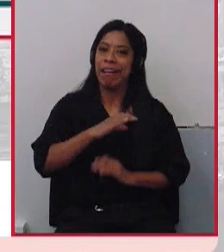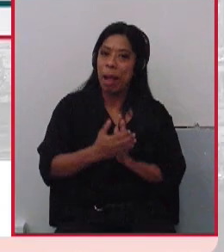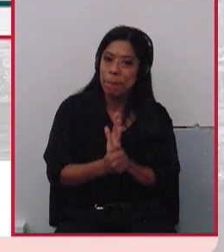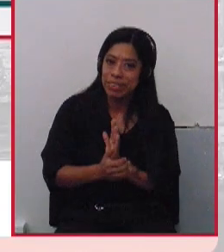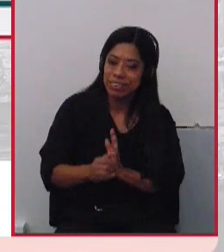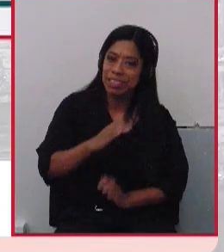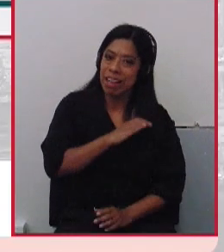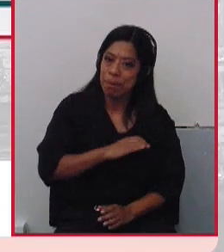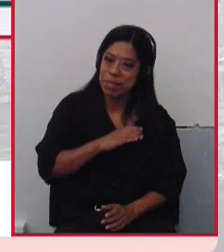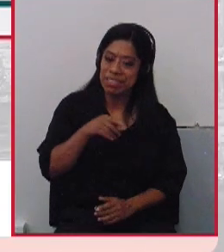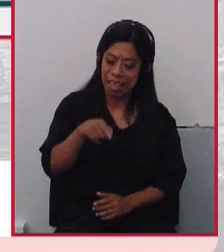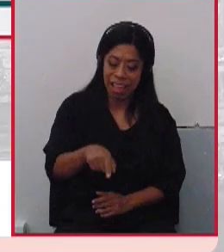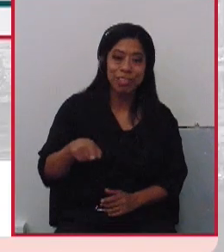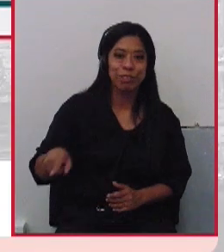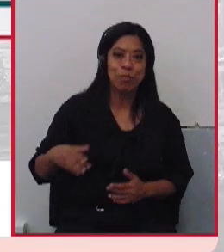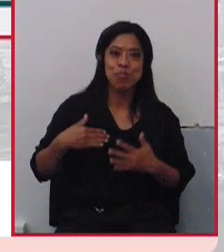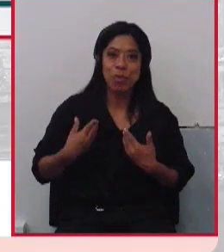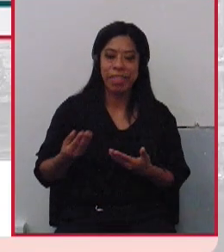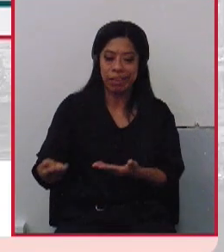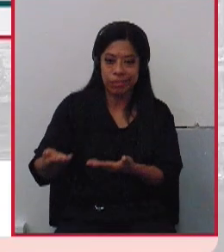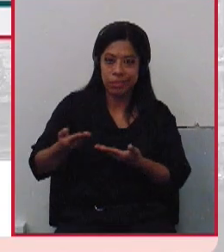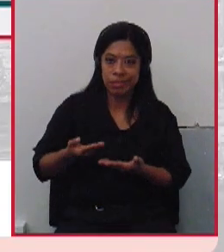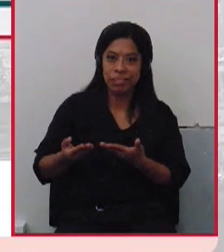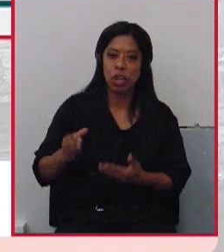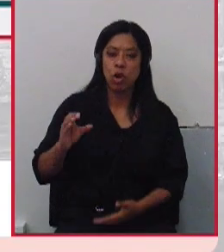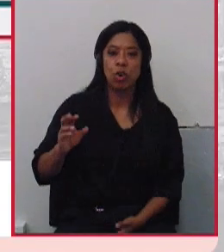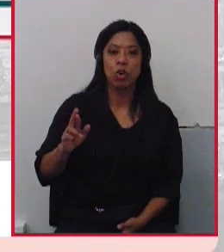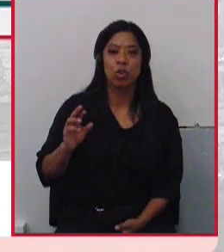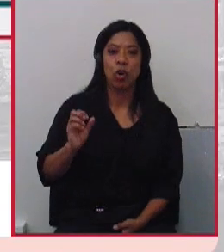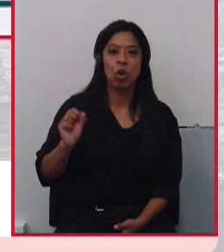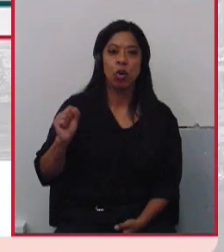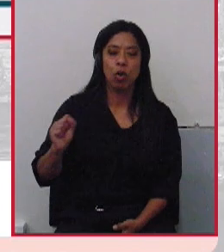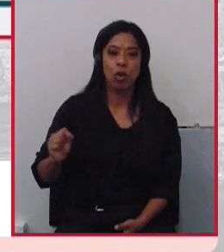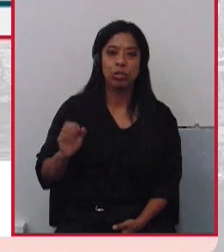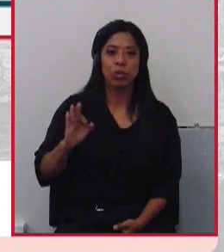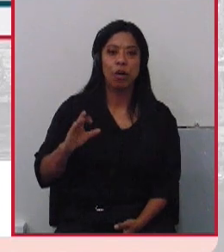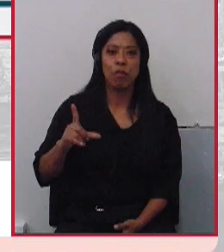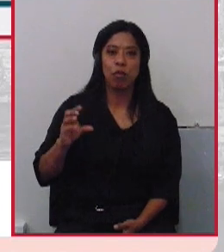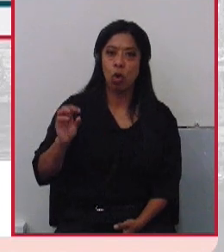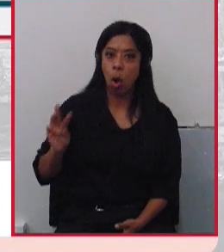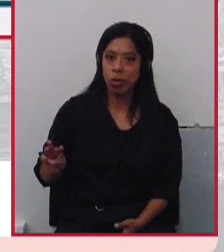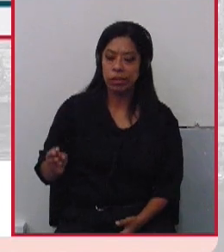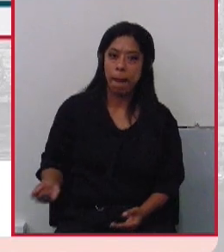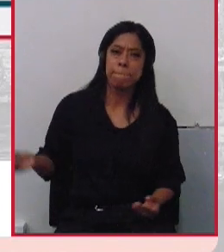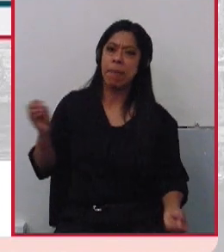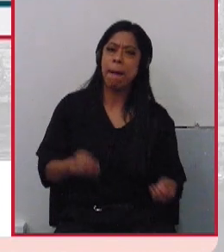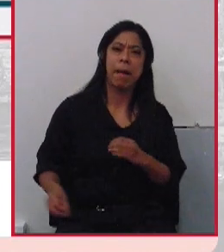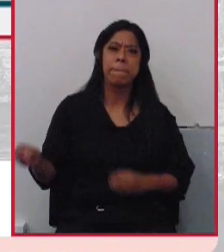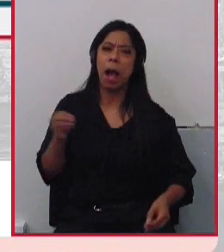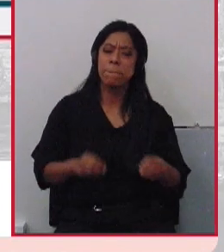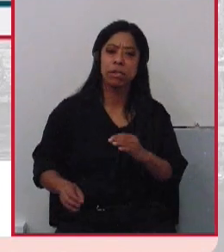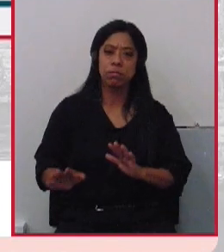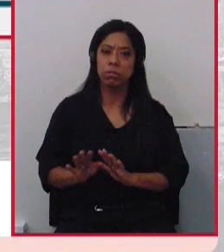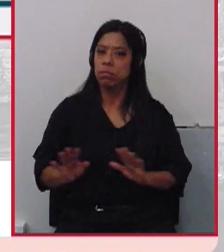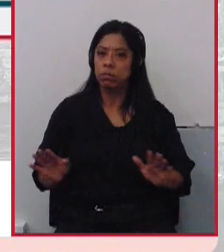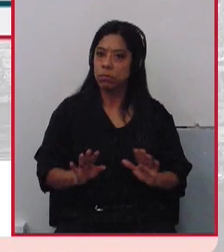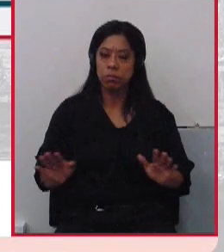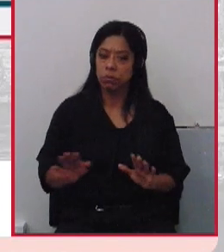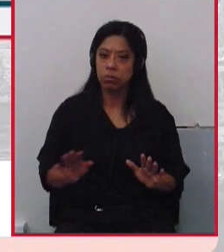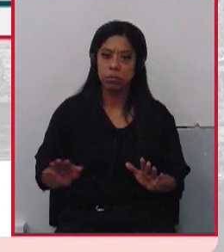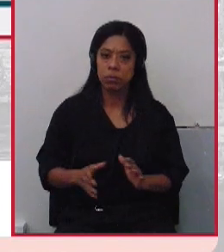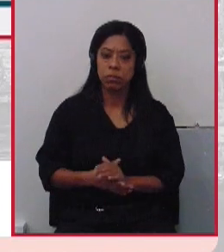puede recibir los cross-flow. No los puede sobrecargar. Le llamábamos a eso el ajuste de soiling